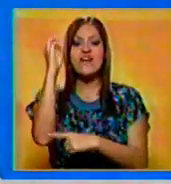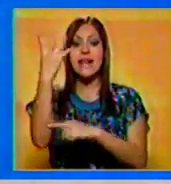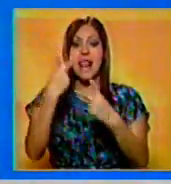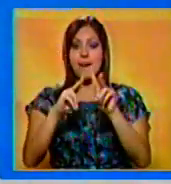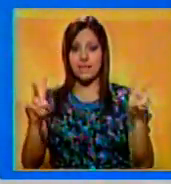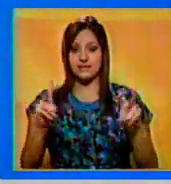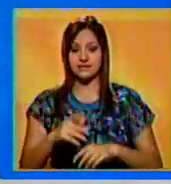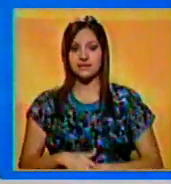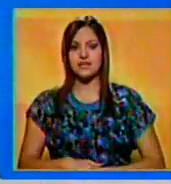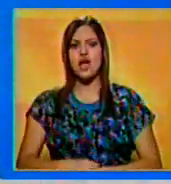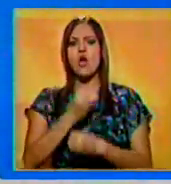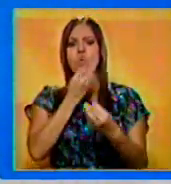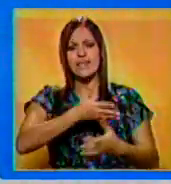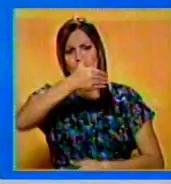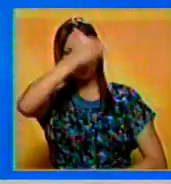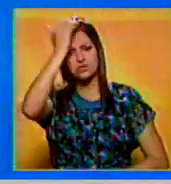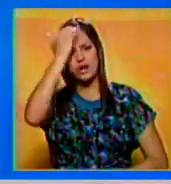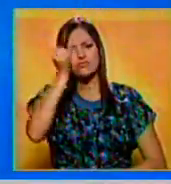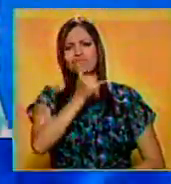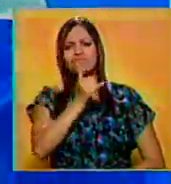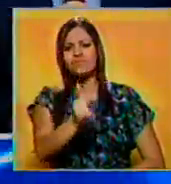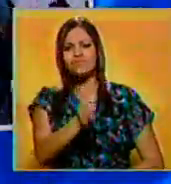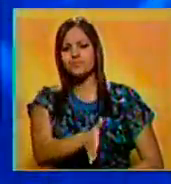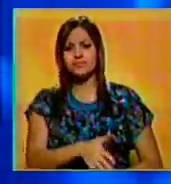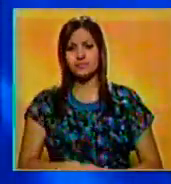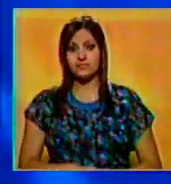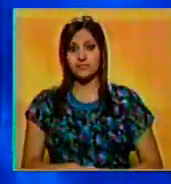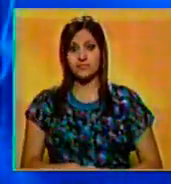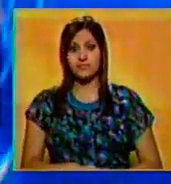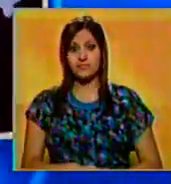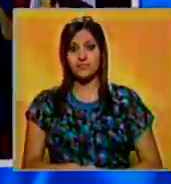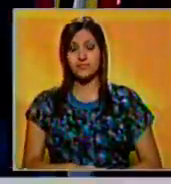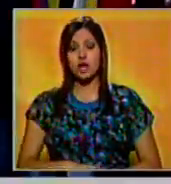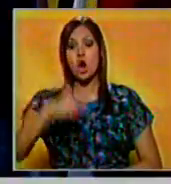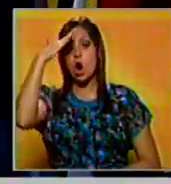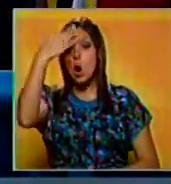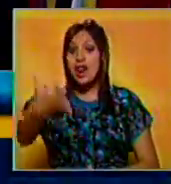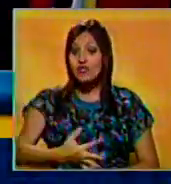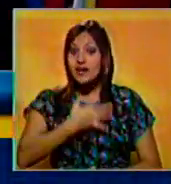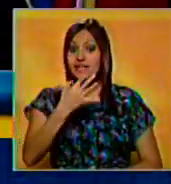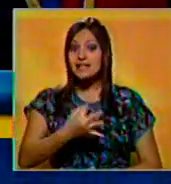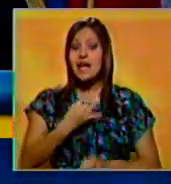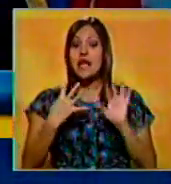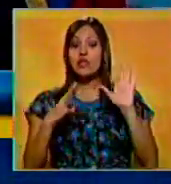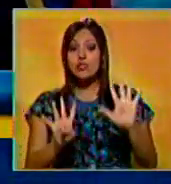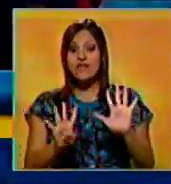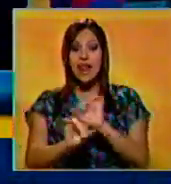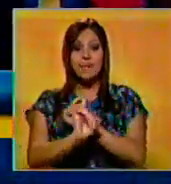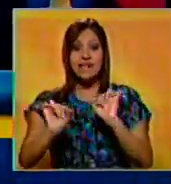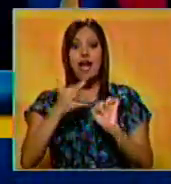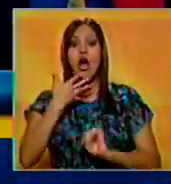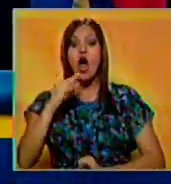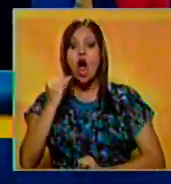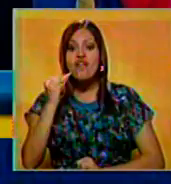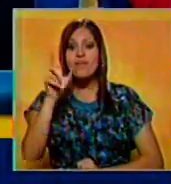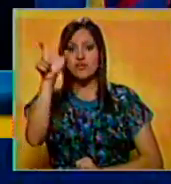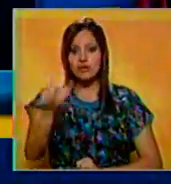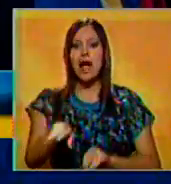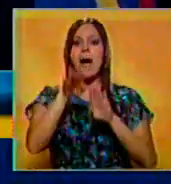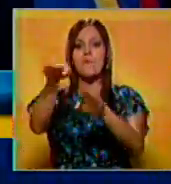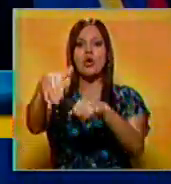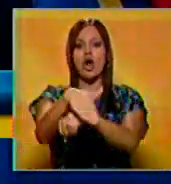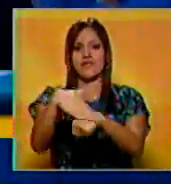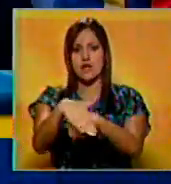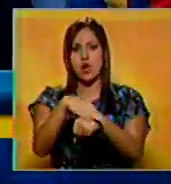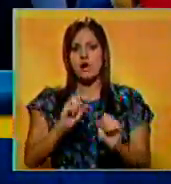paz. Gustavo Gómez Morón con la información. Hola, buenas tardes. Desde las 9 de la mañana, jóvenes simpatizantes del oficialismo